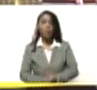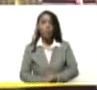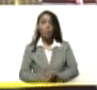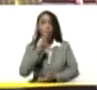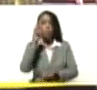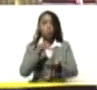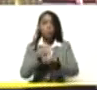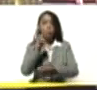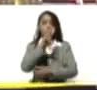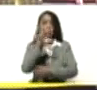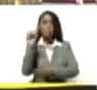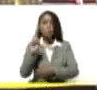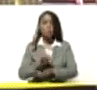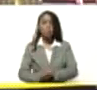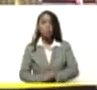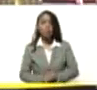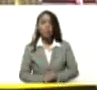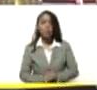2022-2030.